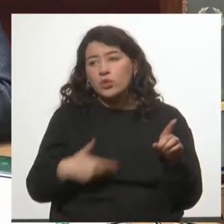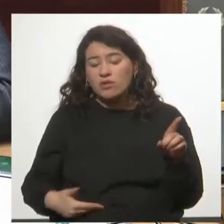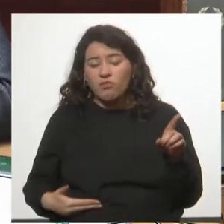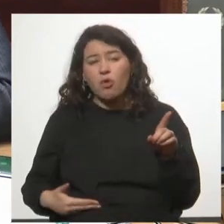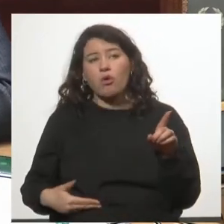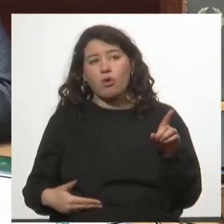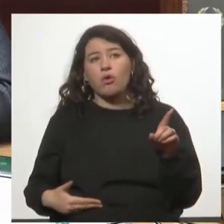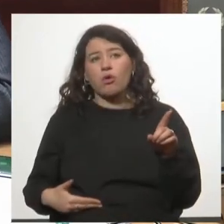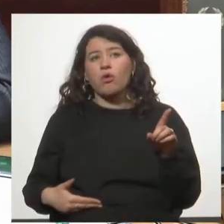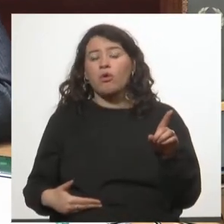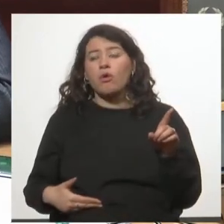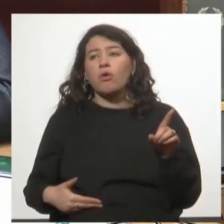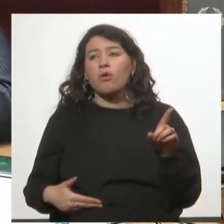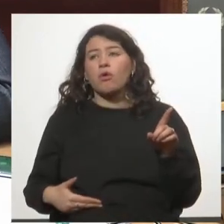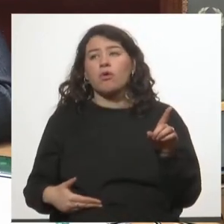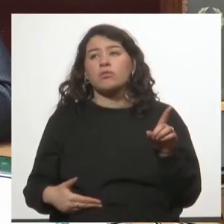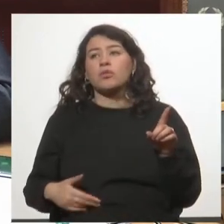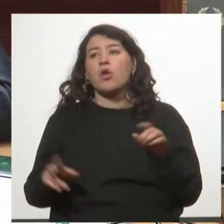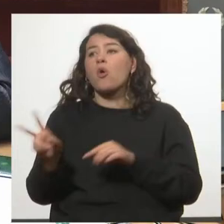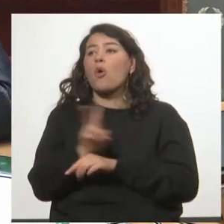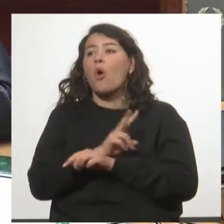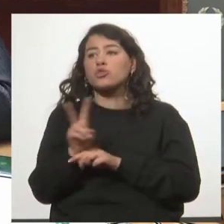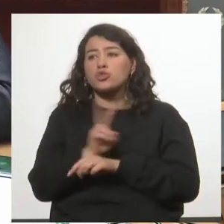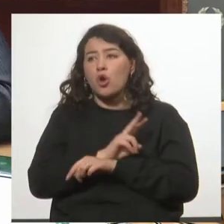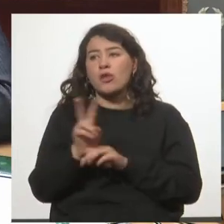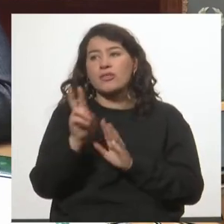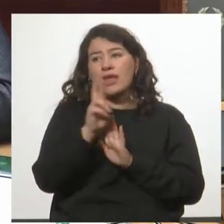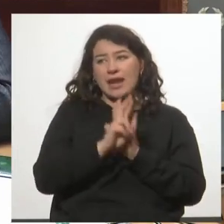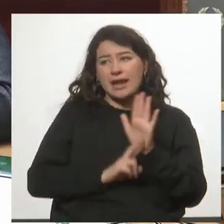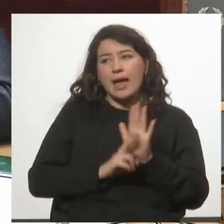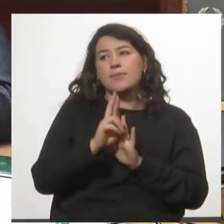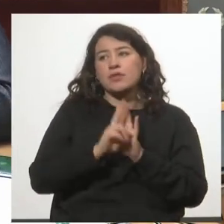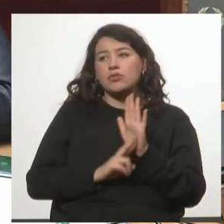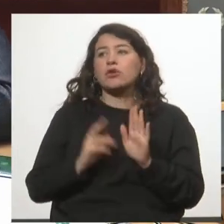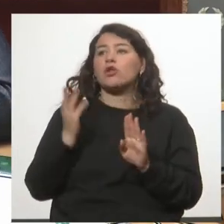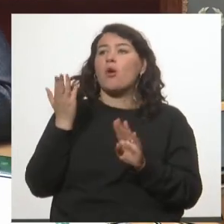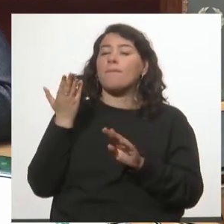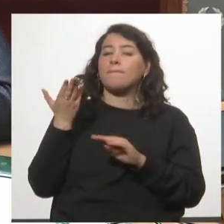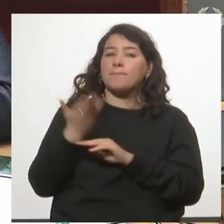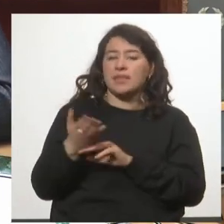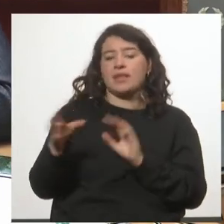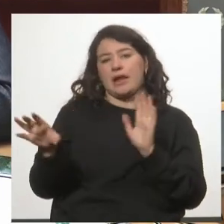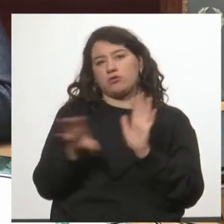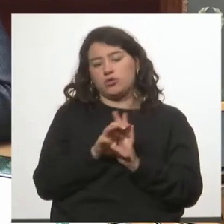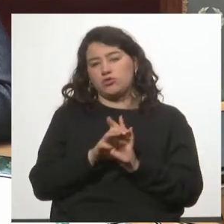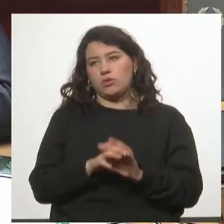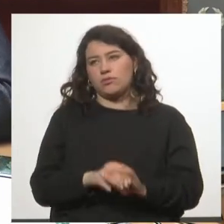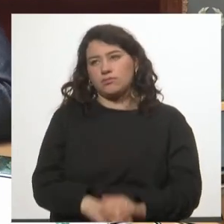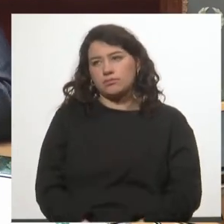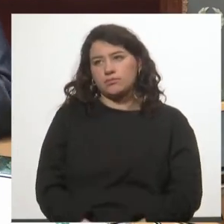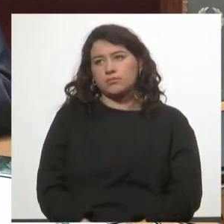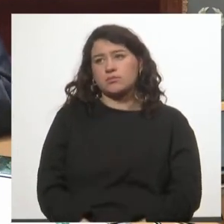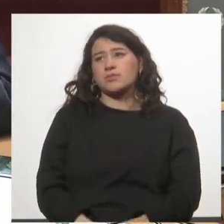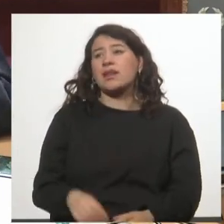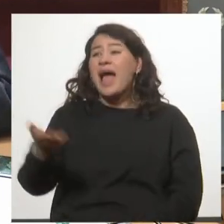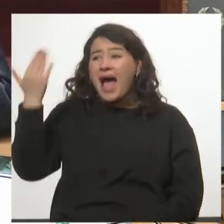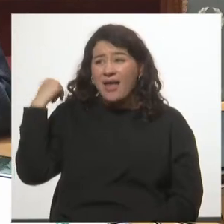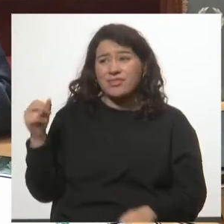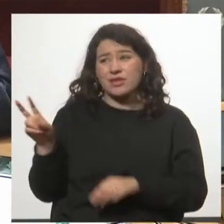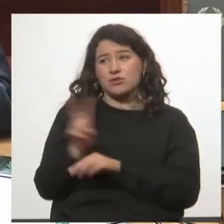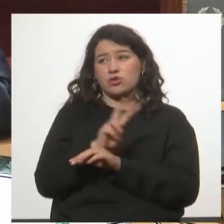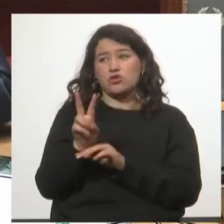de los alcances de los controles reglamentarios establecidos que nos exige la constitución no se controlaba nada